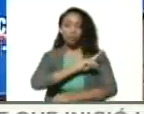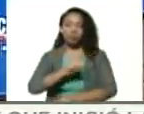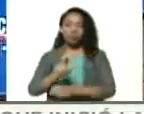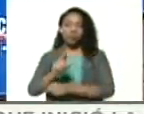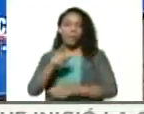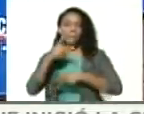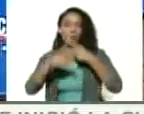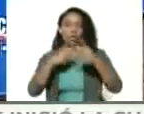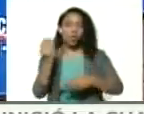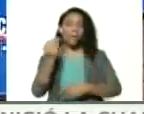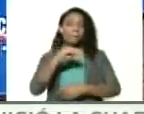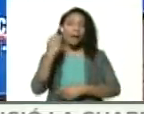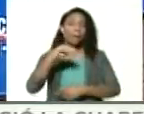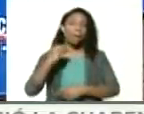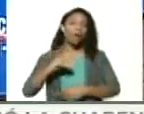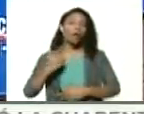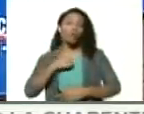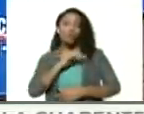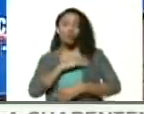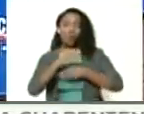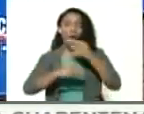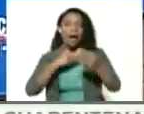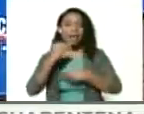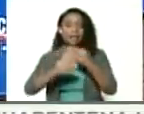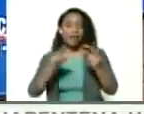cada vez más tenemos que crear las